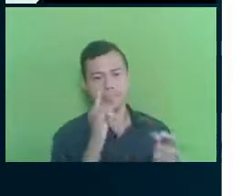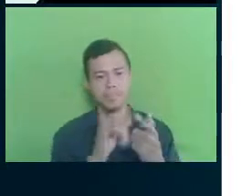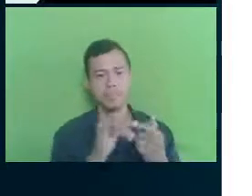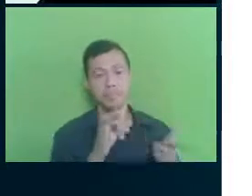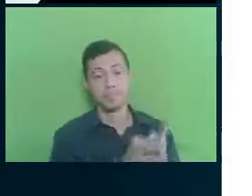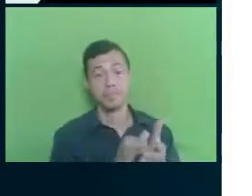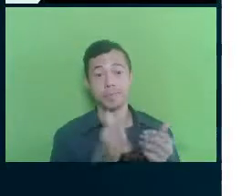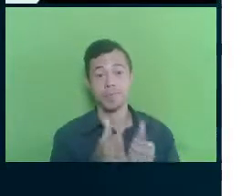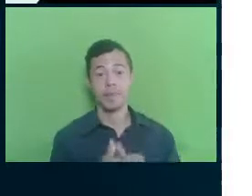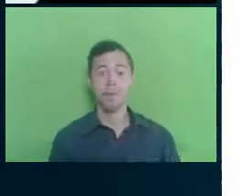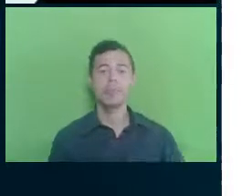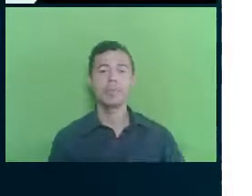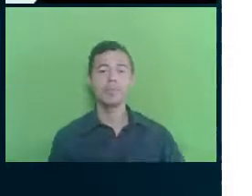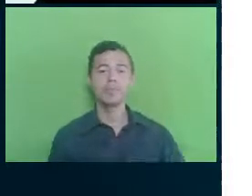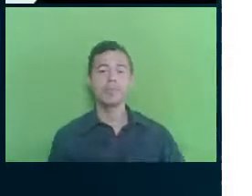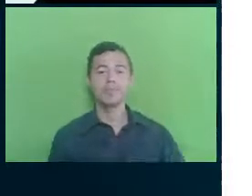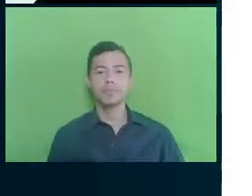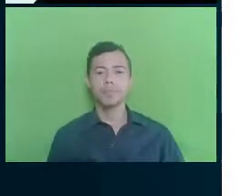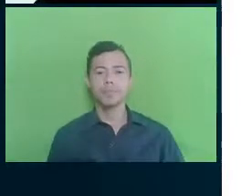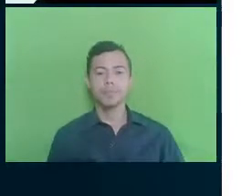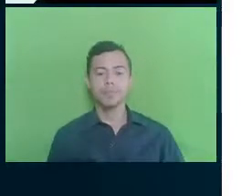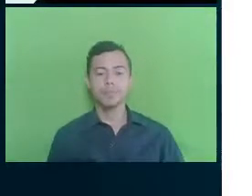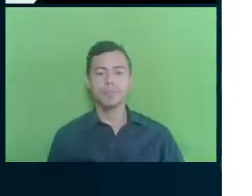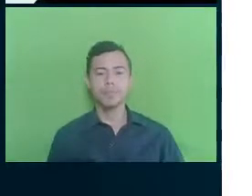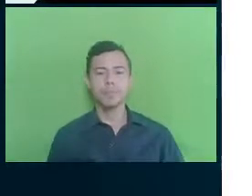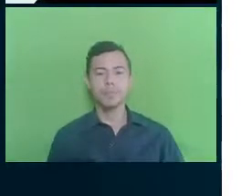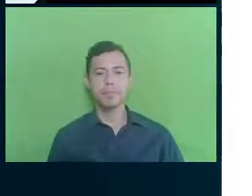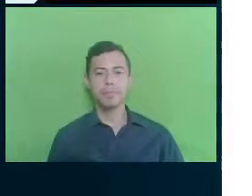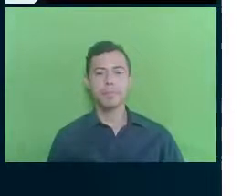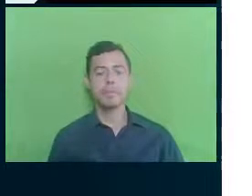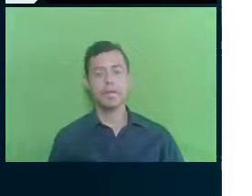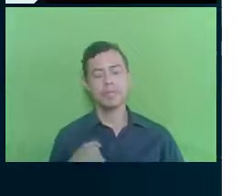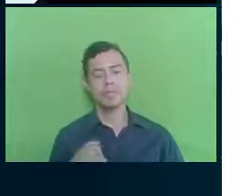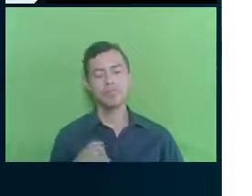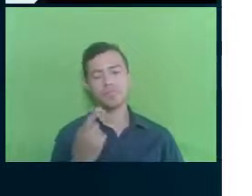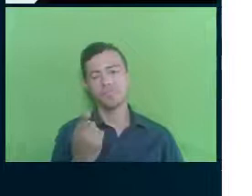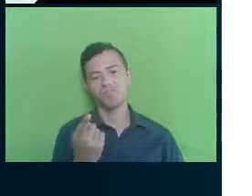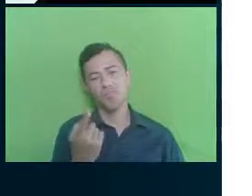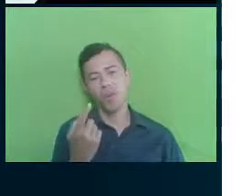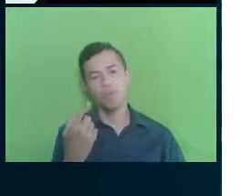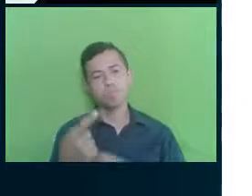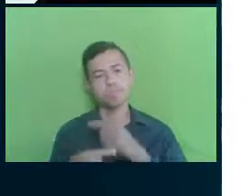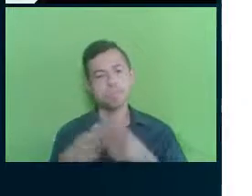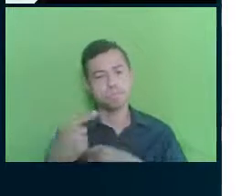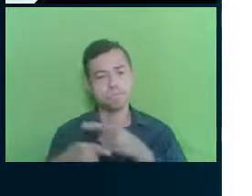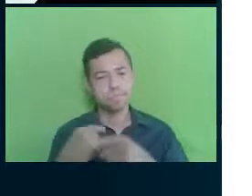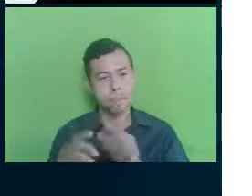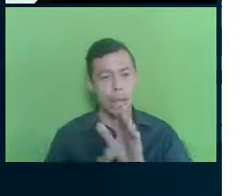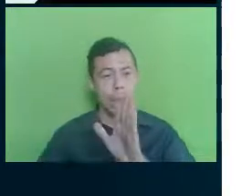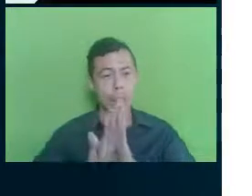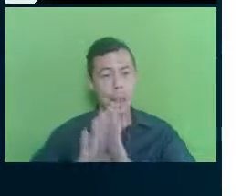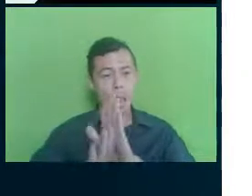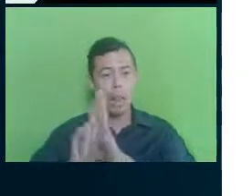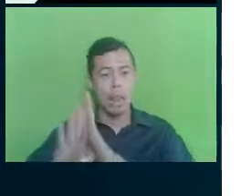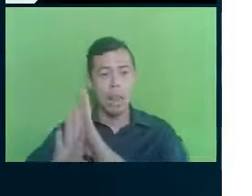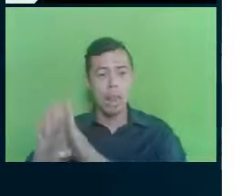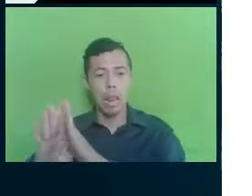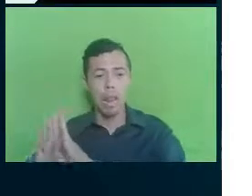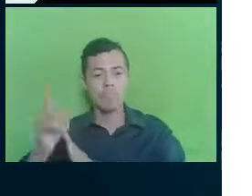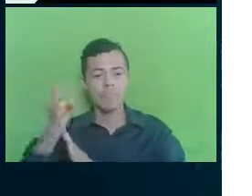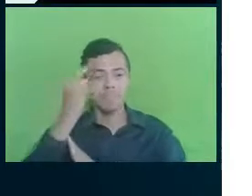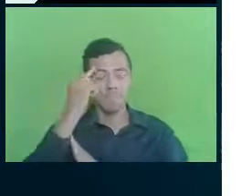¿no? Entonces, para poder entender un poco cómo ha evolucionado la inteligencia artificial, les muestro